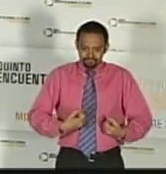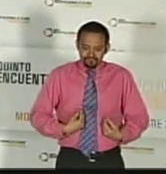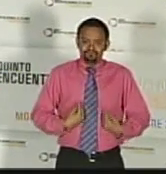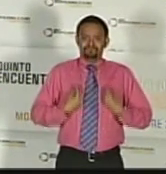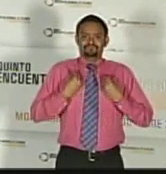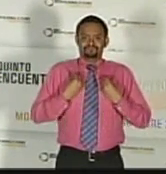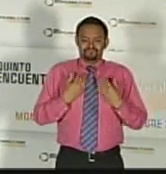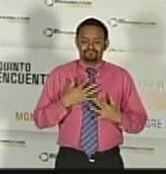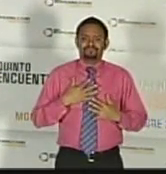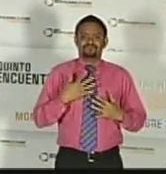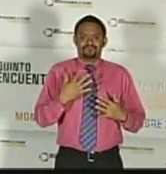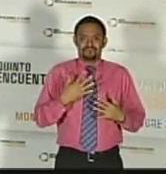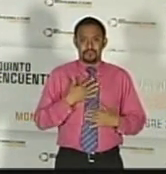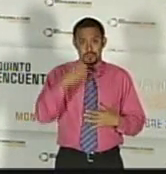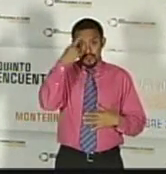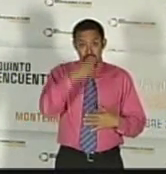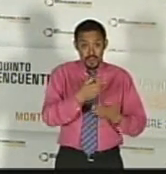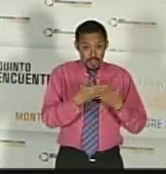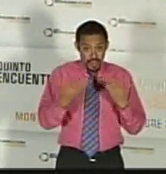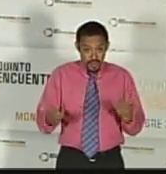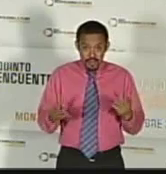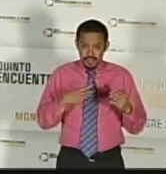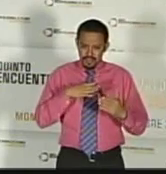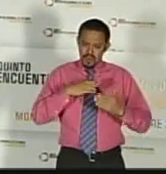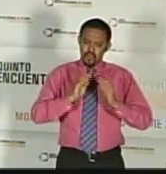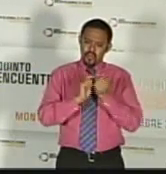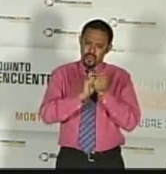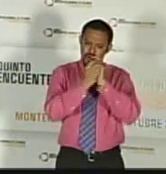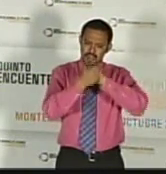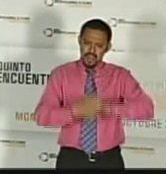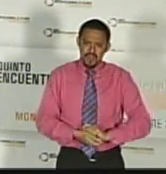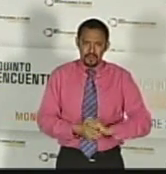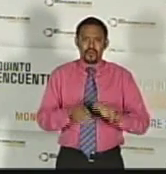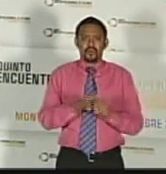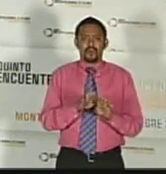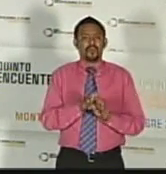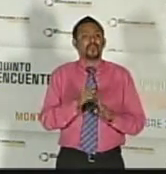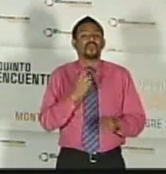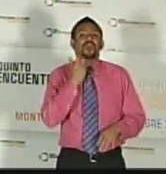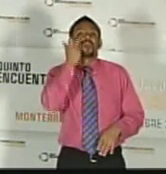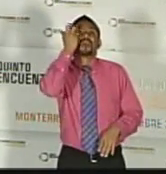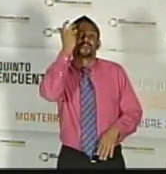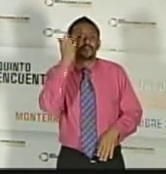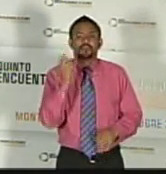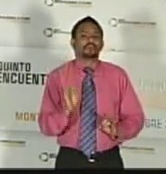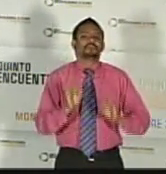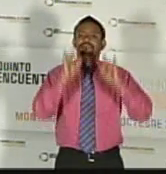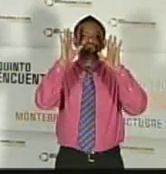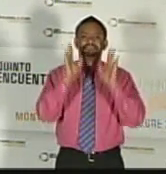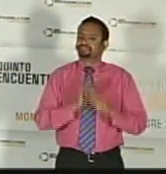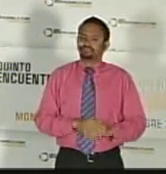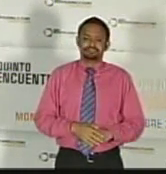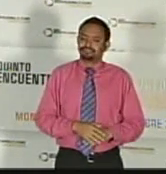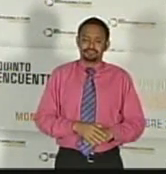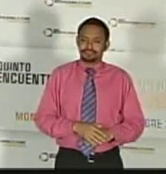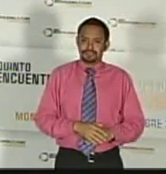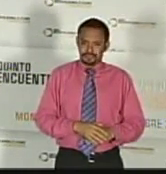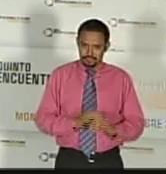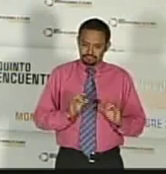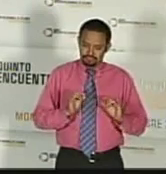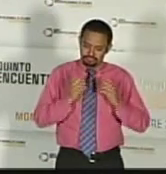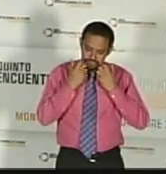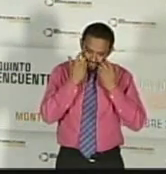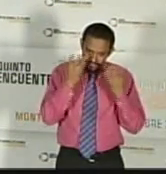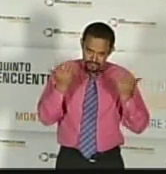primera vez para poder tener una evolución por elección y no por casualidad.